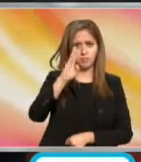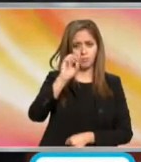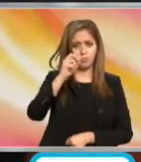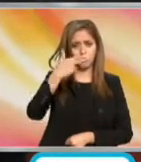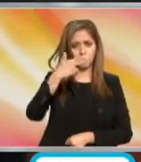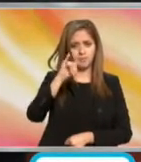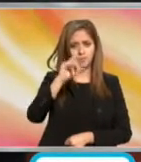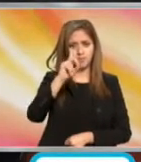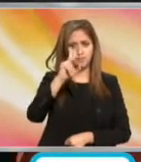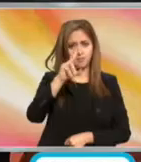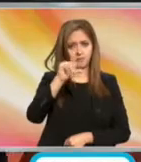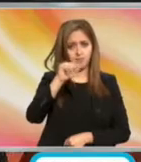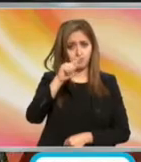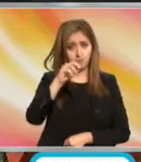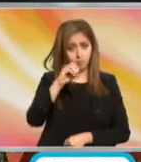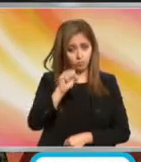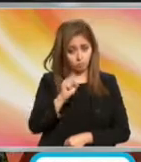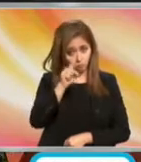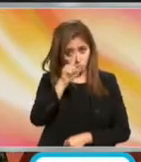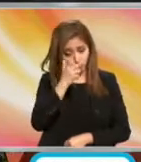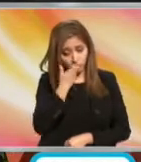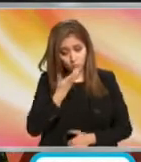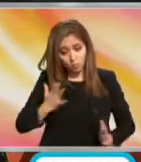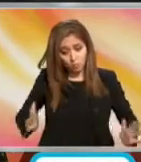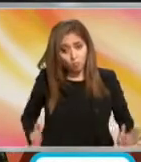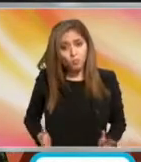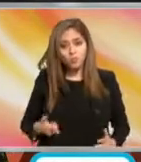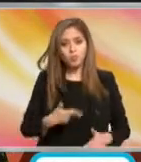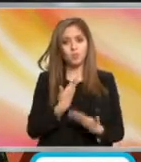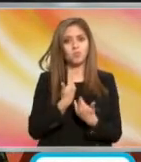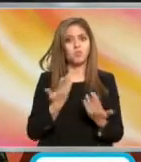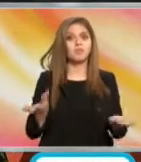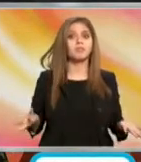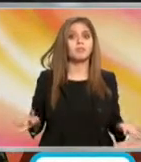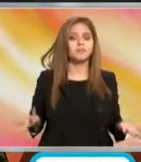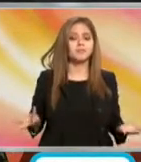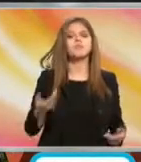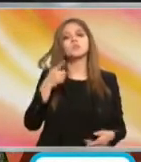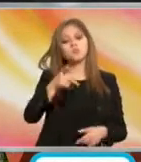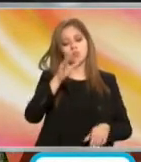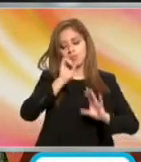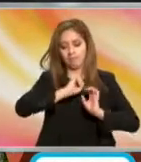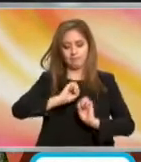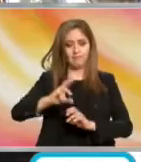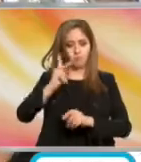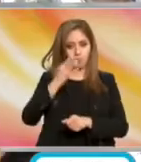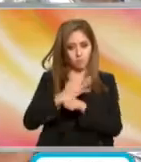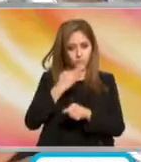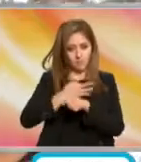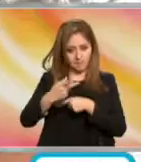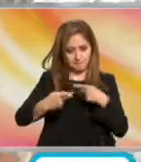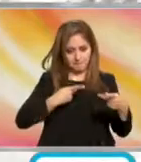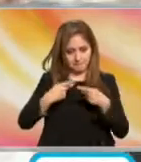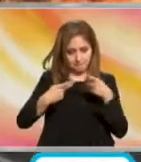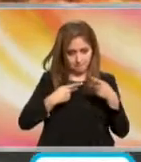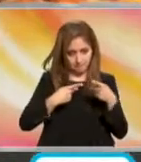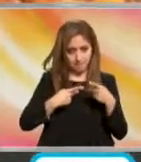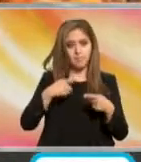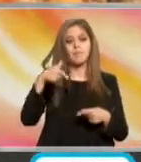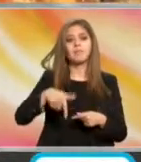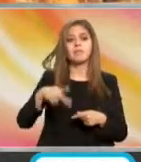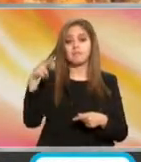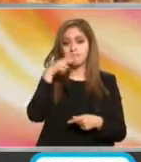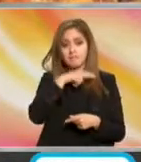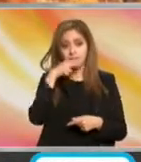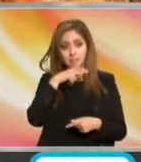queremos cuidar la línea, es muy bueno. Ok, vamos a dejar que se cocine todo y como la tele es mágica, de este lado